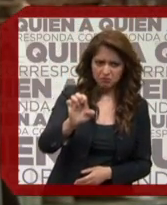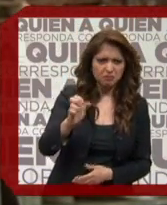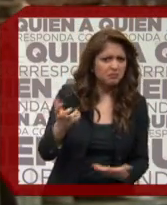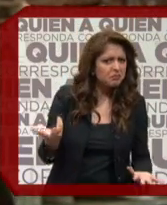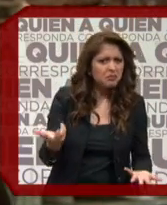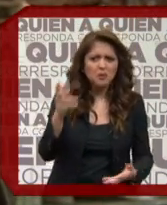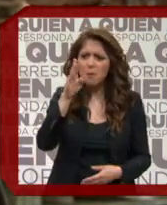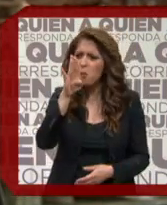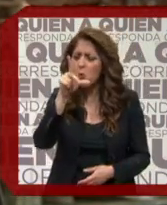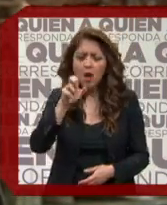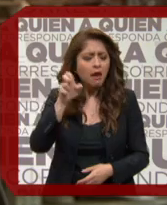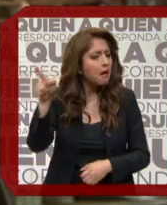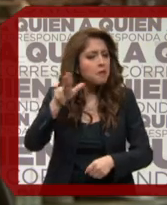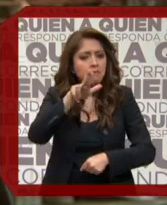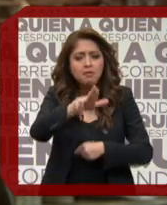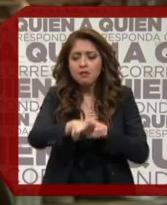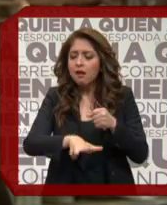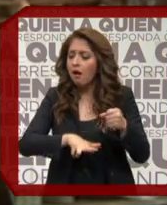natural. Es